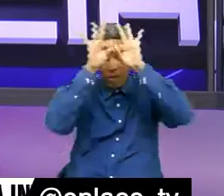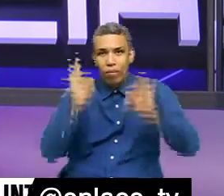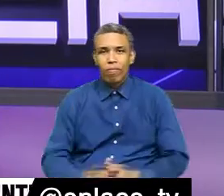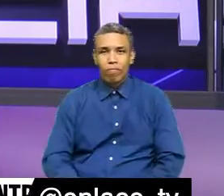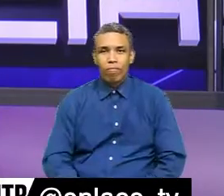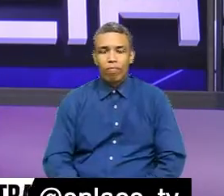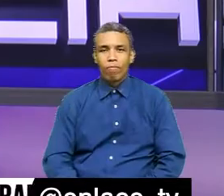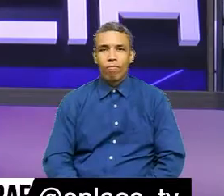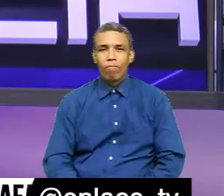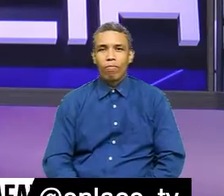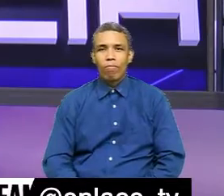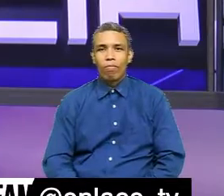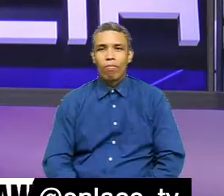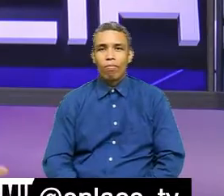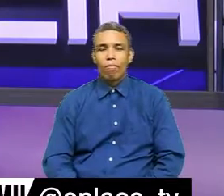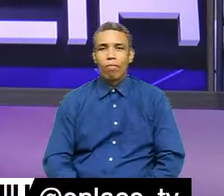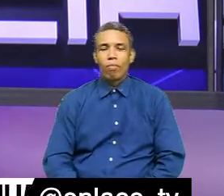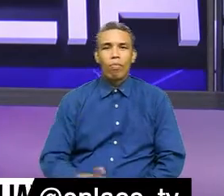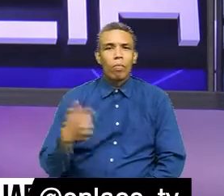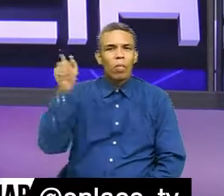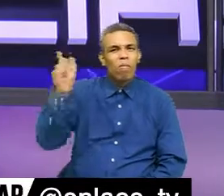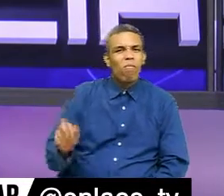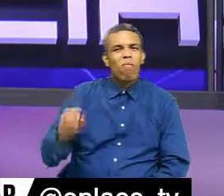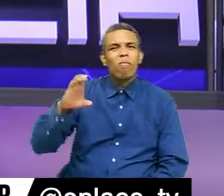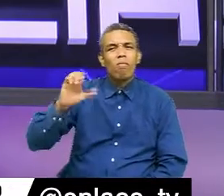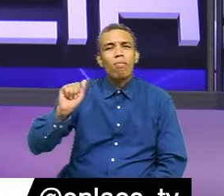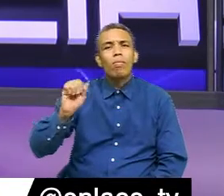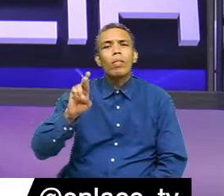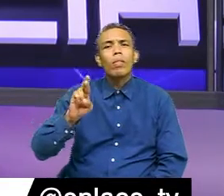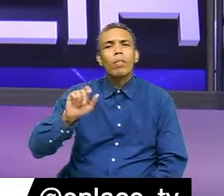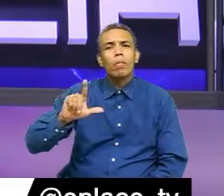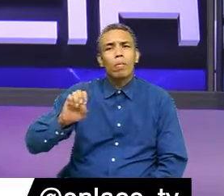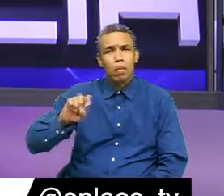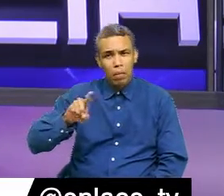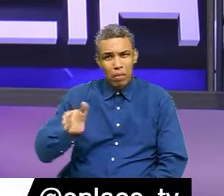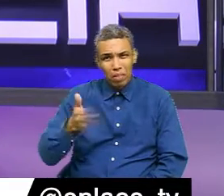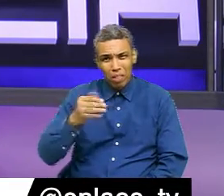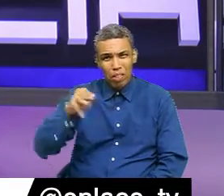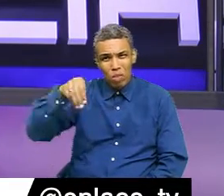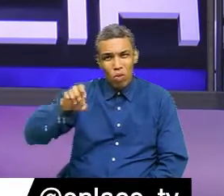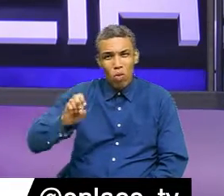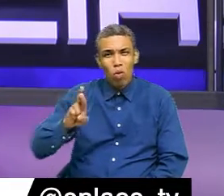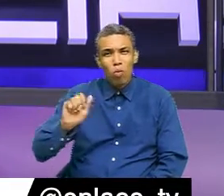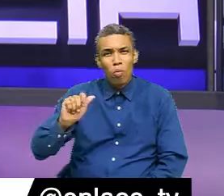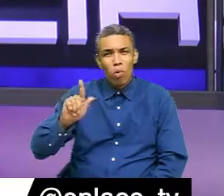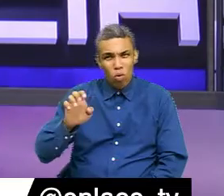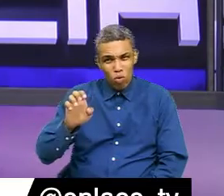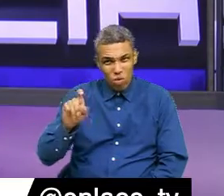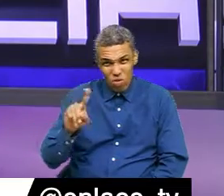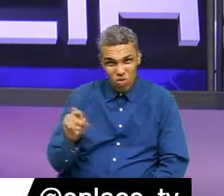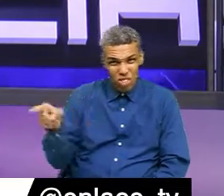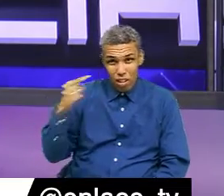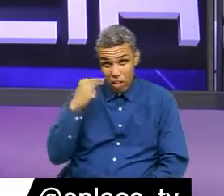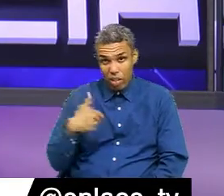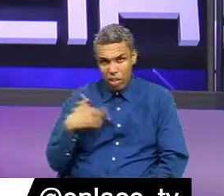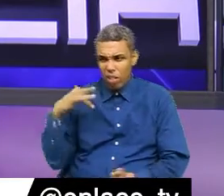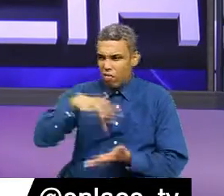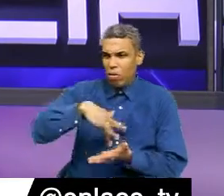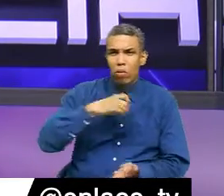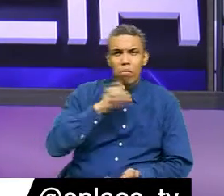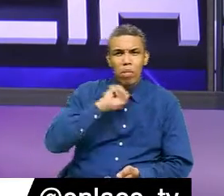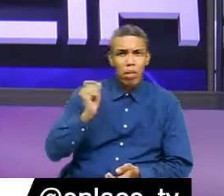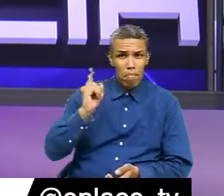El diputado Carlos Alberto Morales, quien estuvo hoy en Barranca Bermeja, se mostró solidario con la comunidad de San Martín en el sur del Cesar. Rechaza